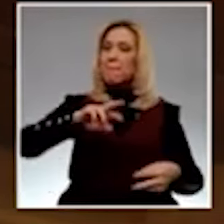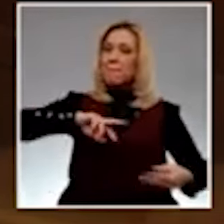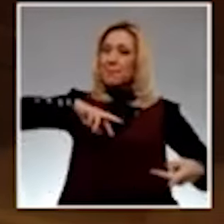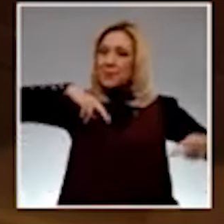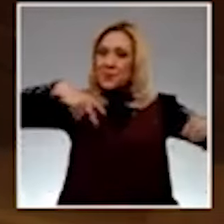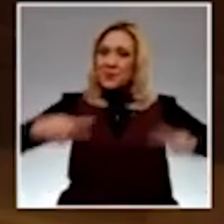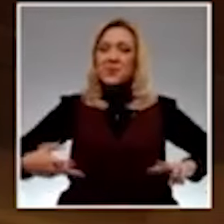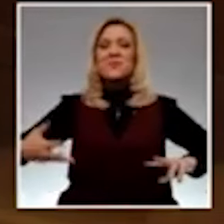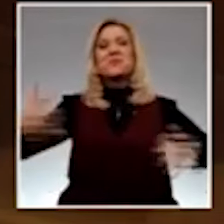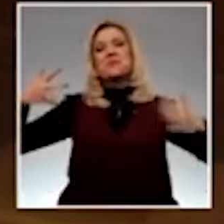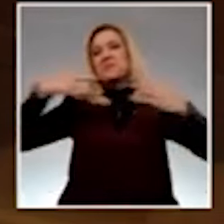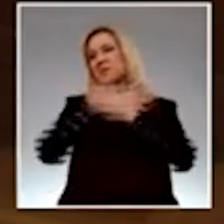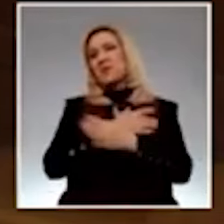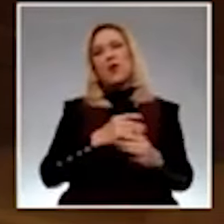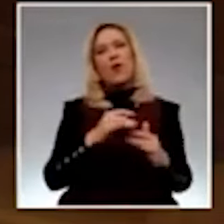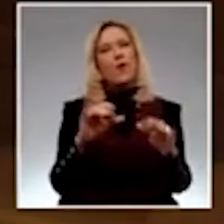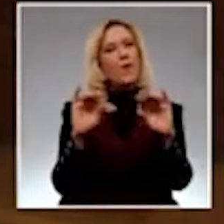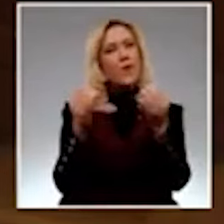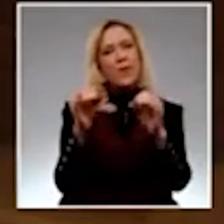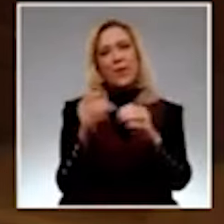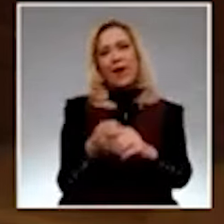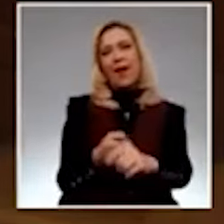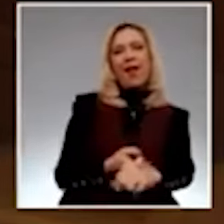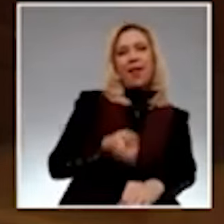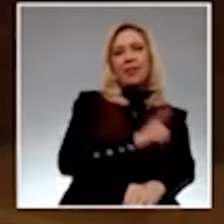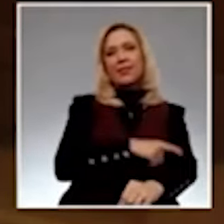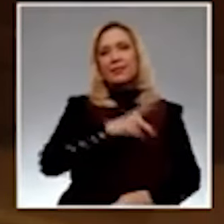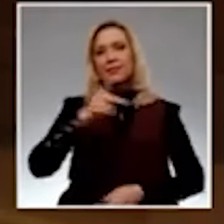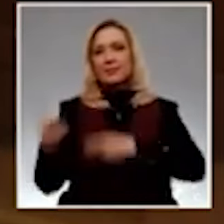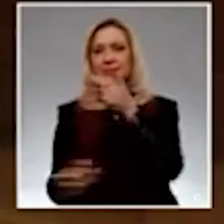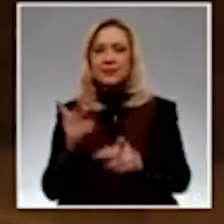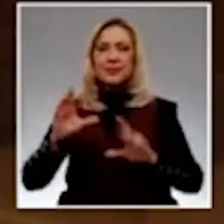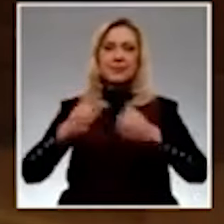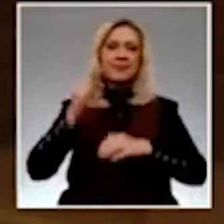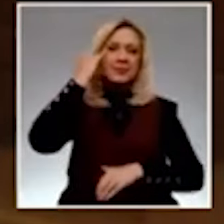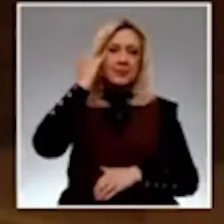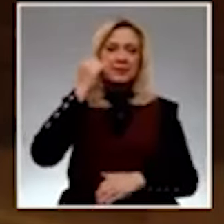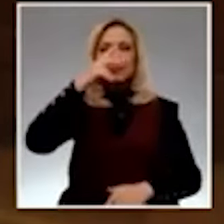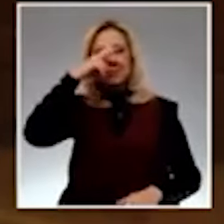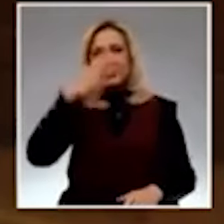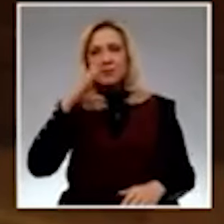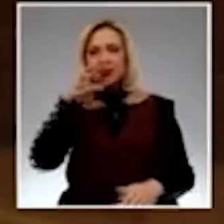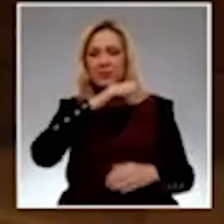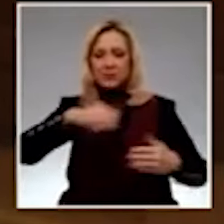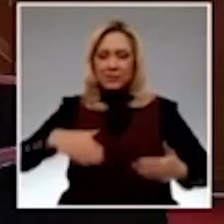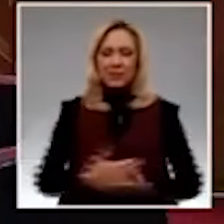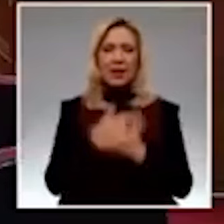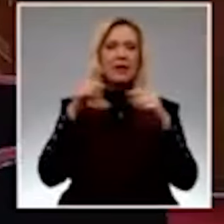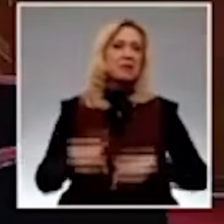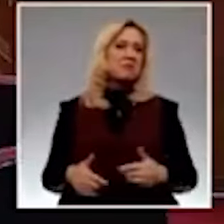se remitió ni existe en autos evidencia alguna que demuestre que los referidos trabajos fueron efectivamente llevados a